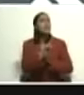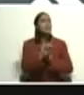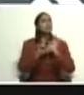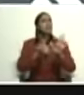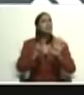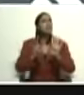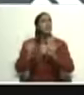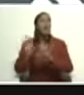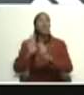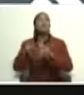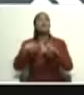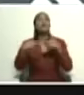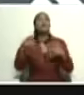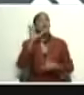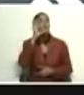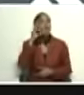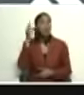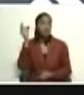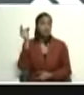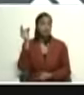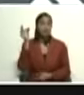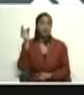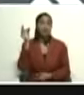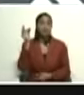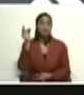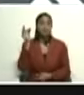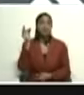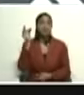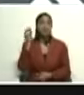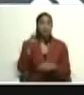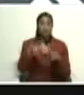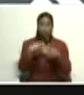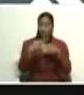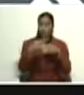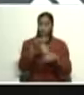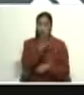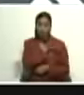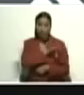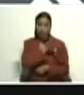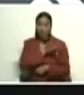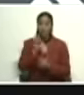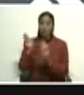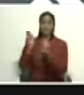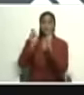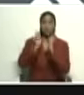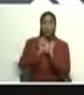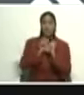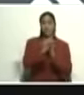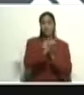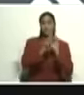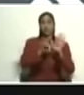Francesa. El socialismo heredó de 1789